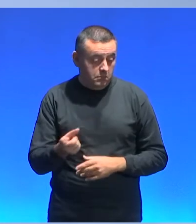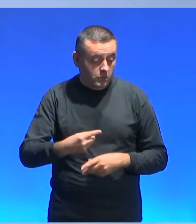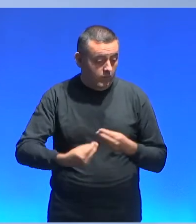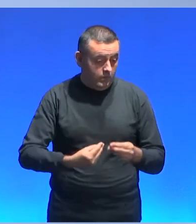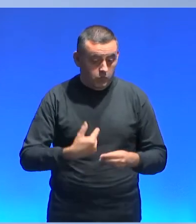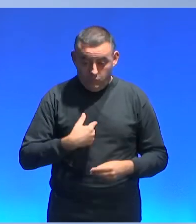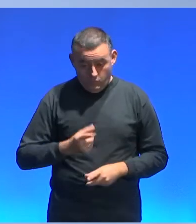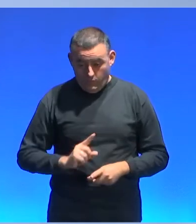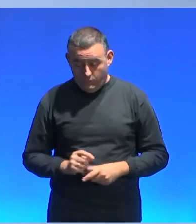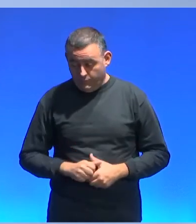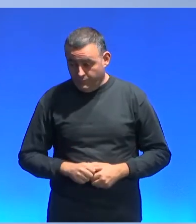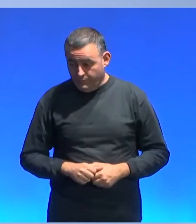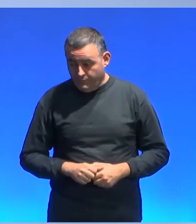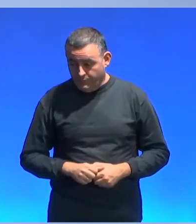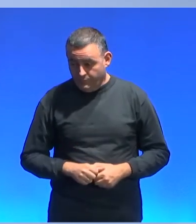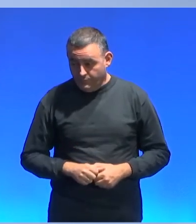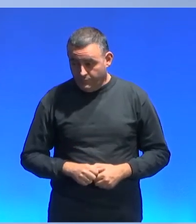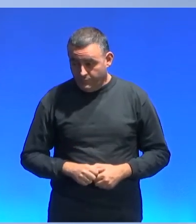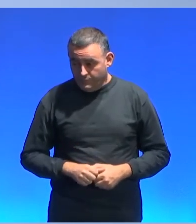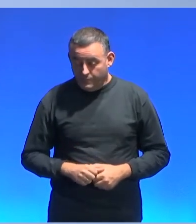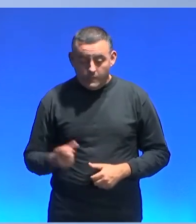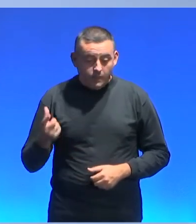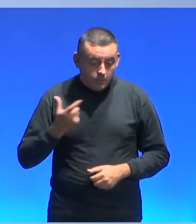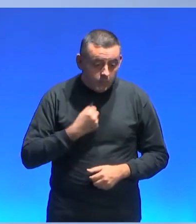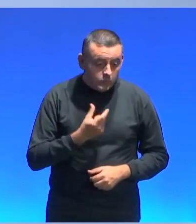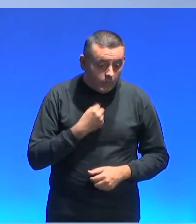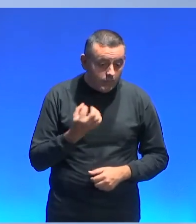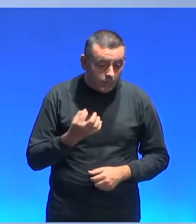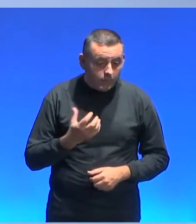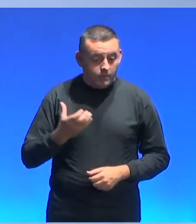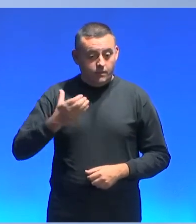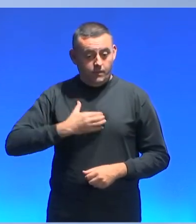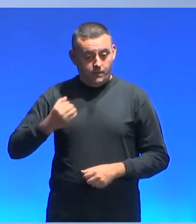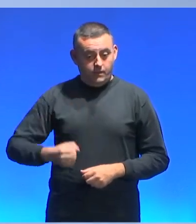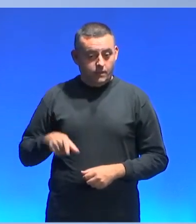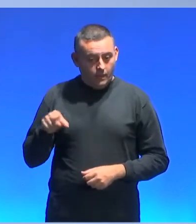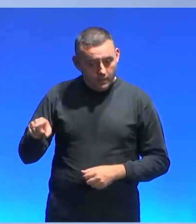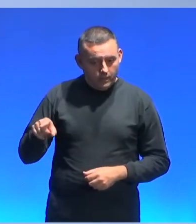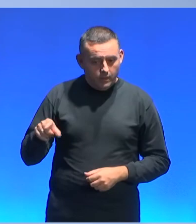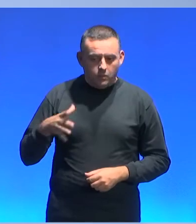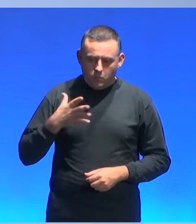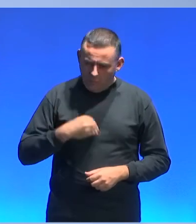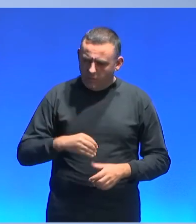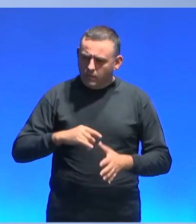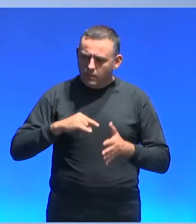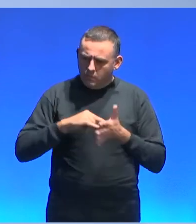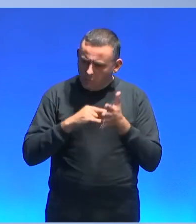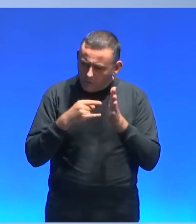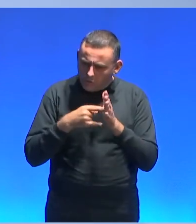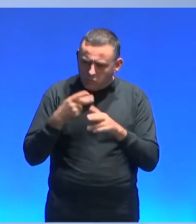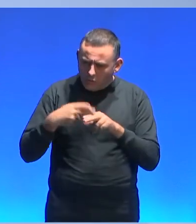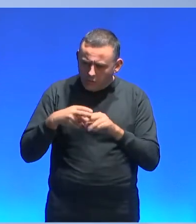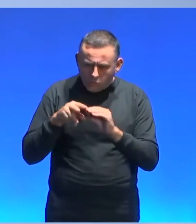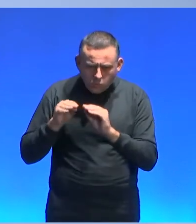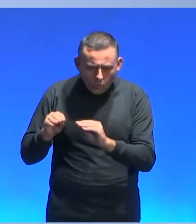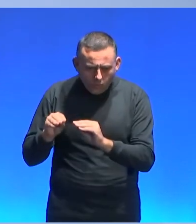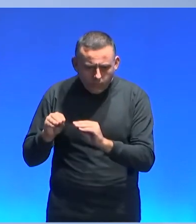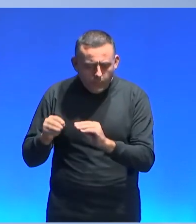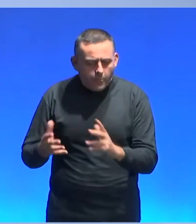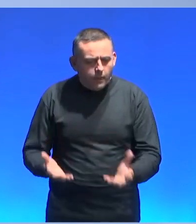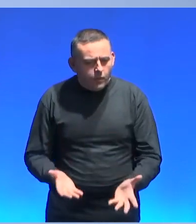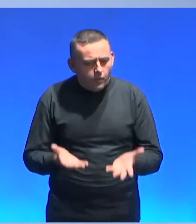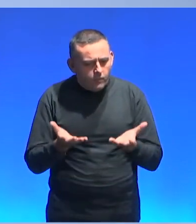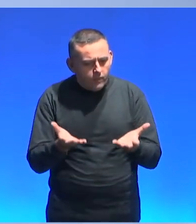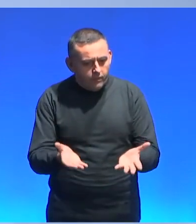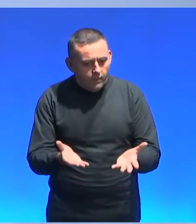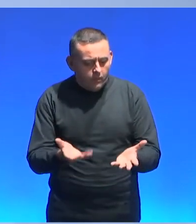ser. A mí me gustaría que un alcalde asumiera esto como su proyecto político, ofrecer la